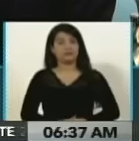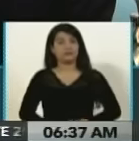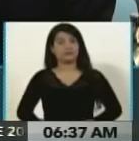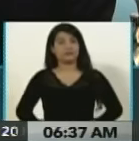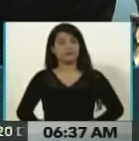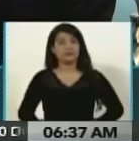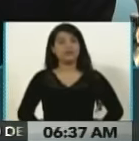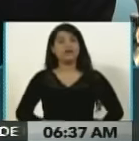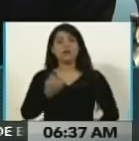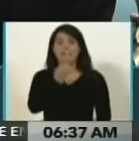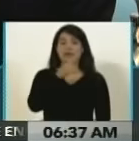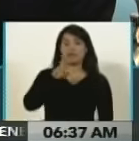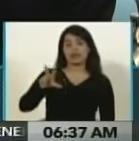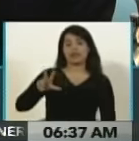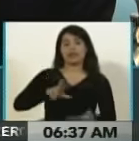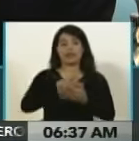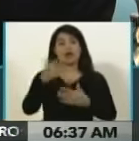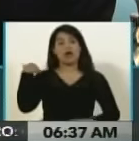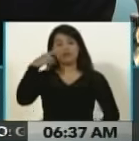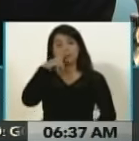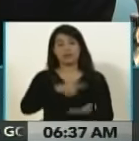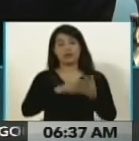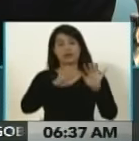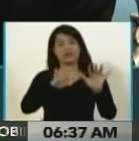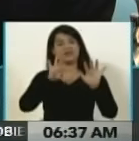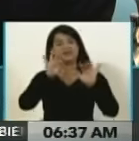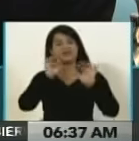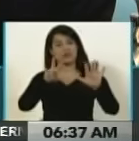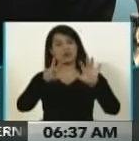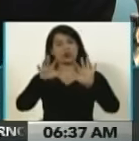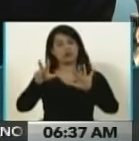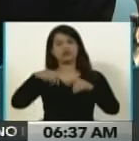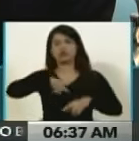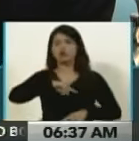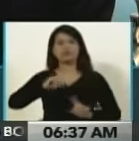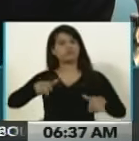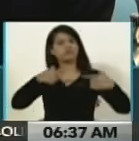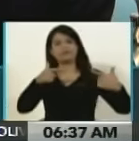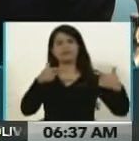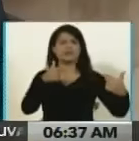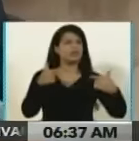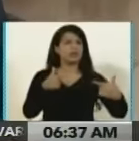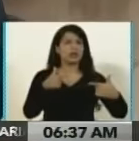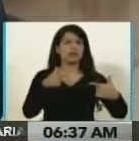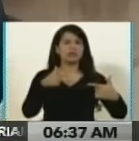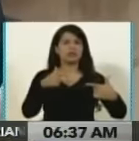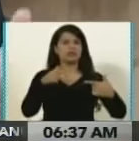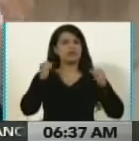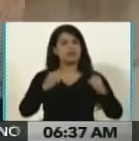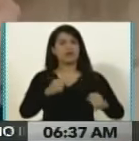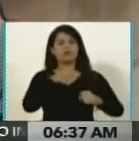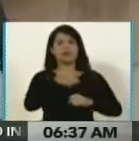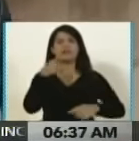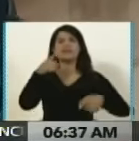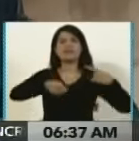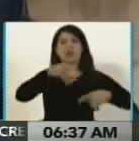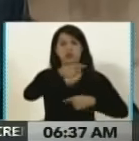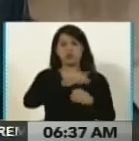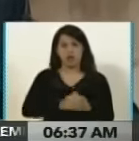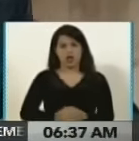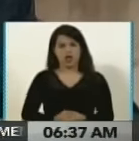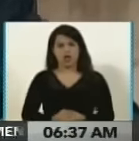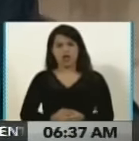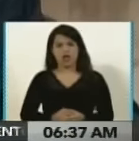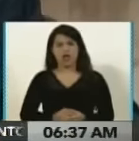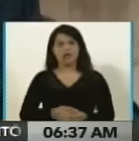el 23 de enero del año 58 estamos enfrentados a una dictadura. Es decir, no podía, el